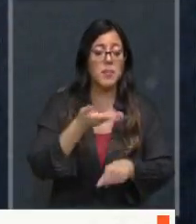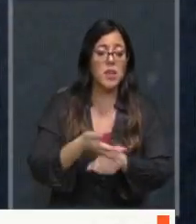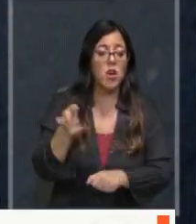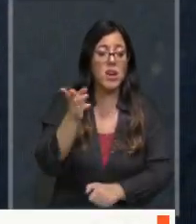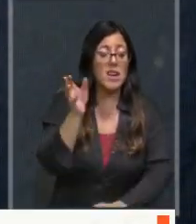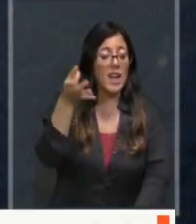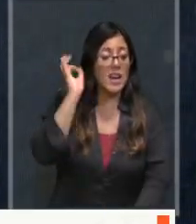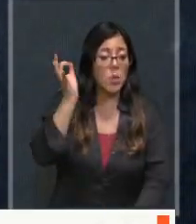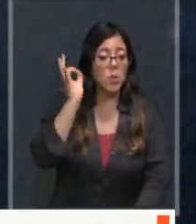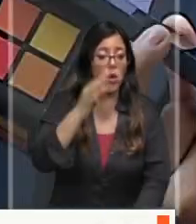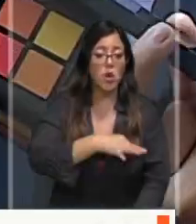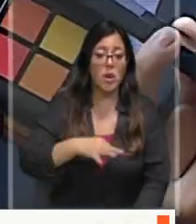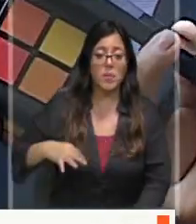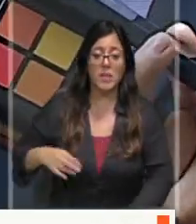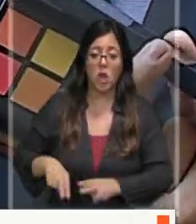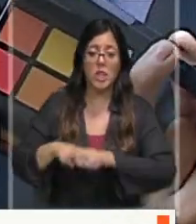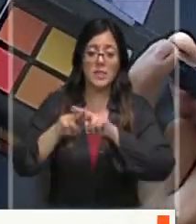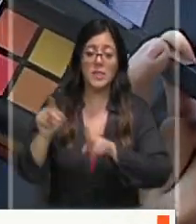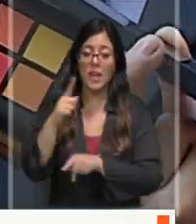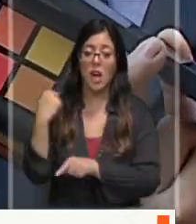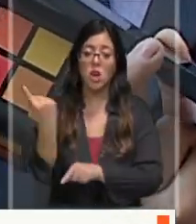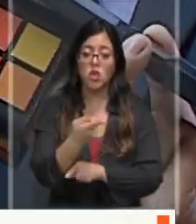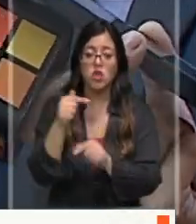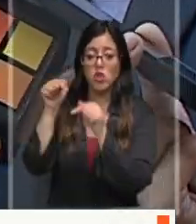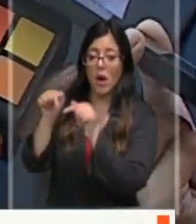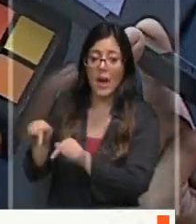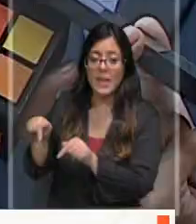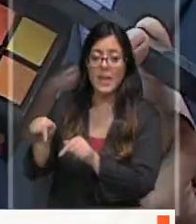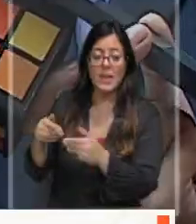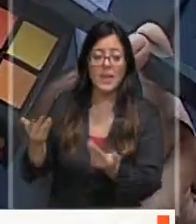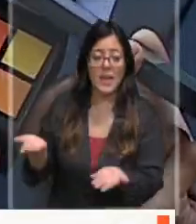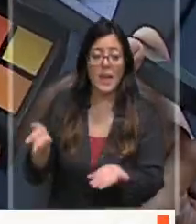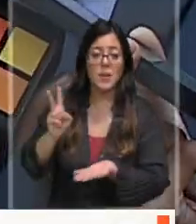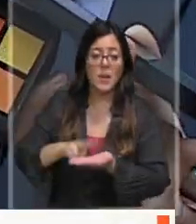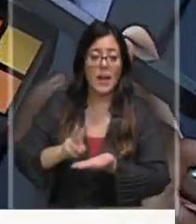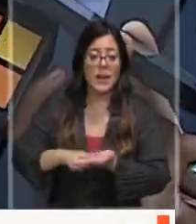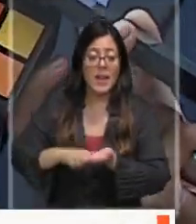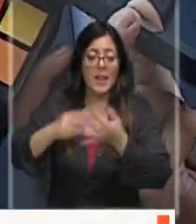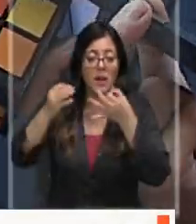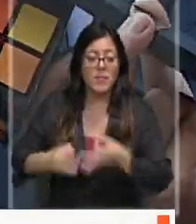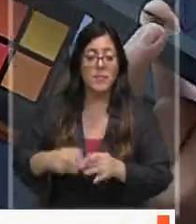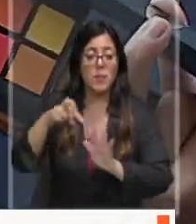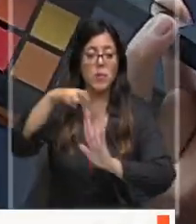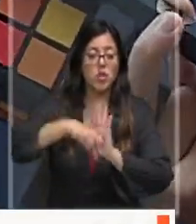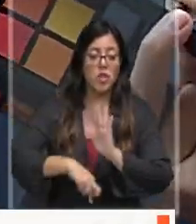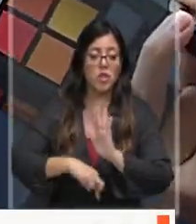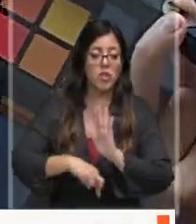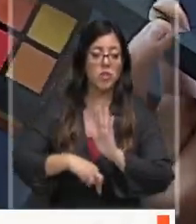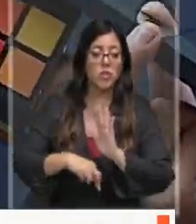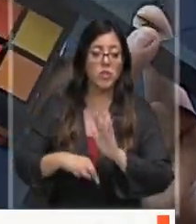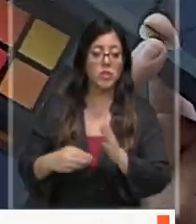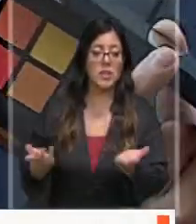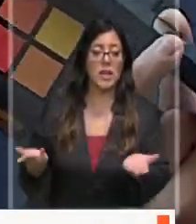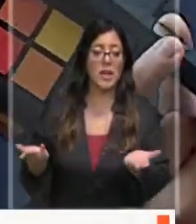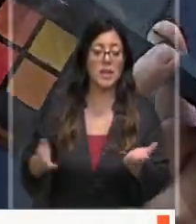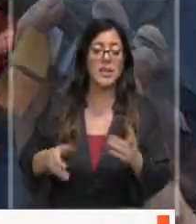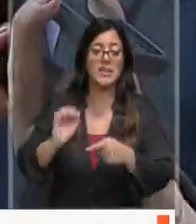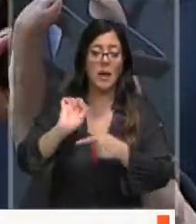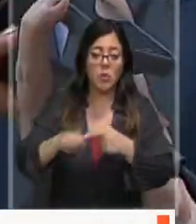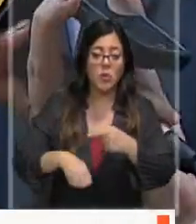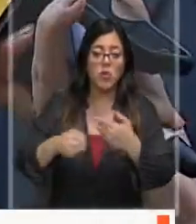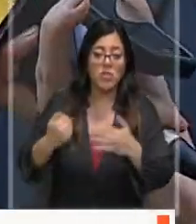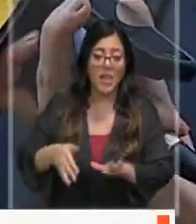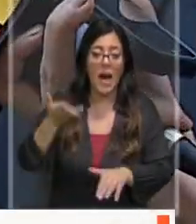con el ministro de Hacienda. Nosotros estamos aquí para hacer realidad ese proyecto de resolución que se aprobó en la